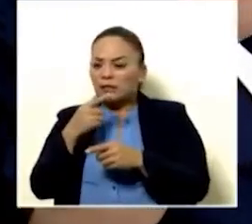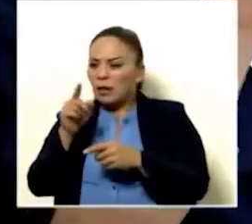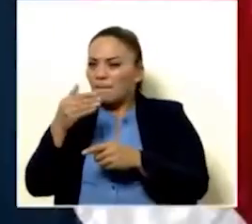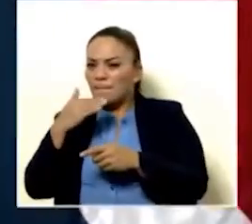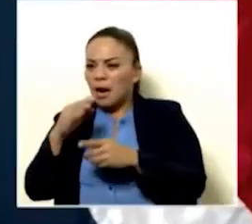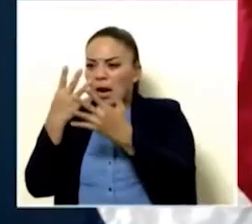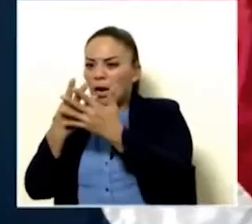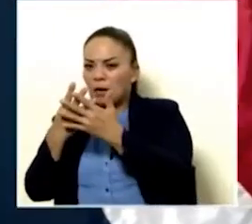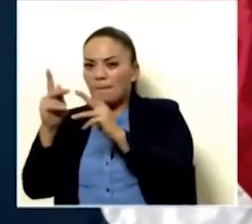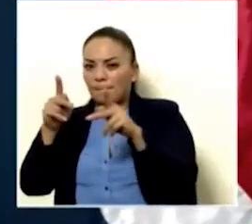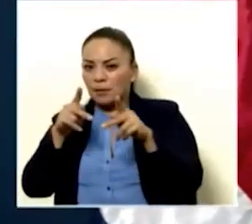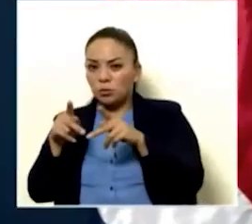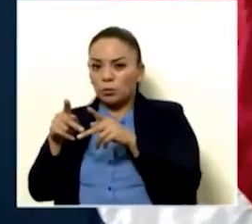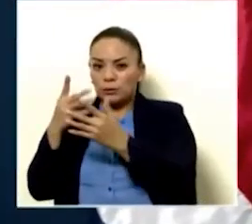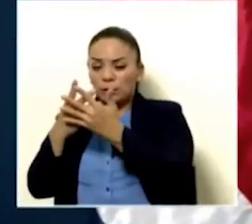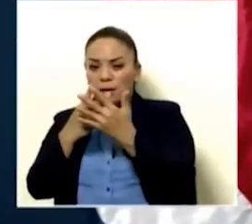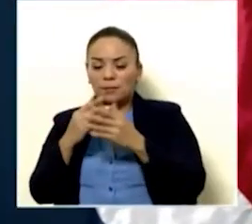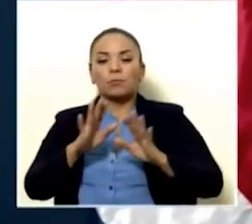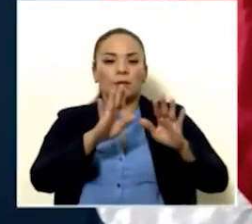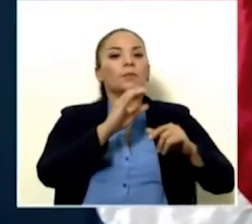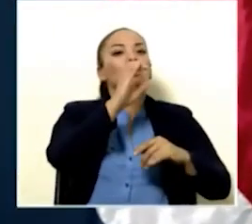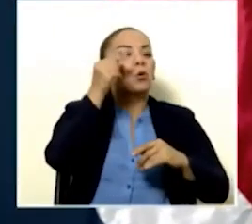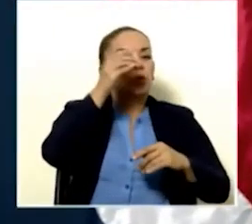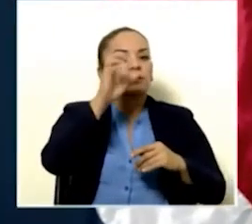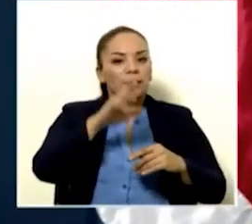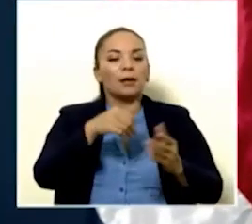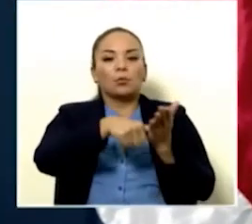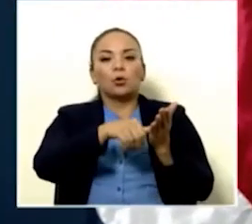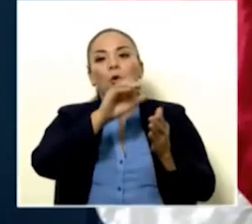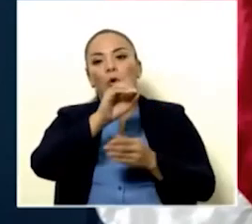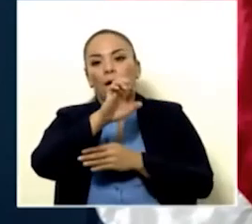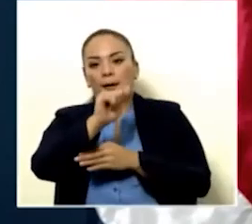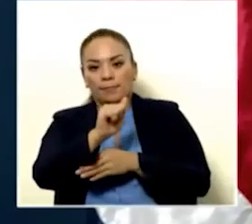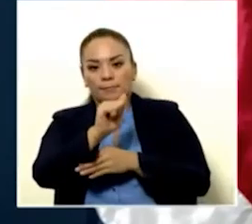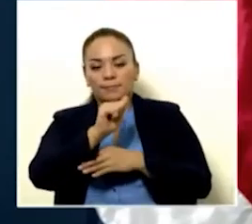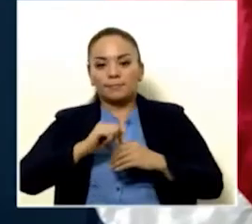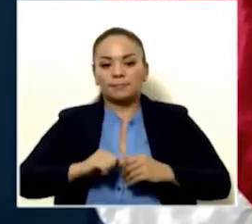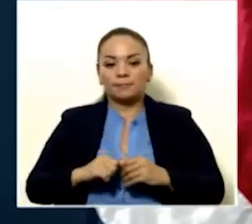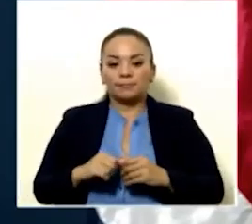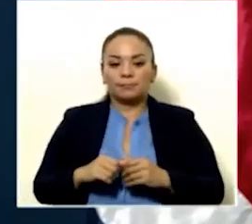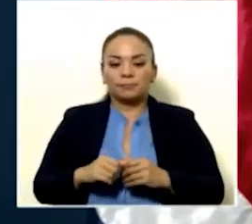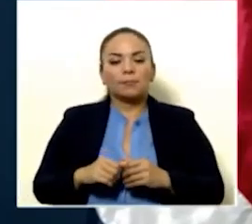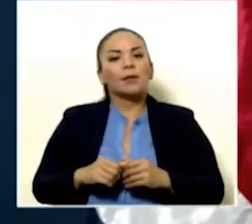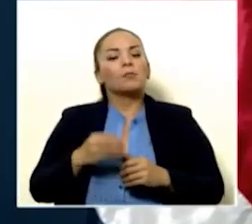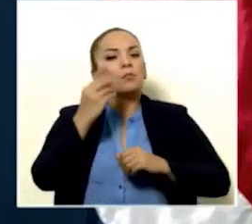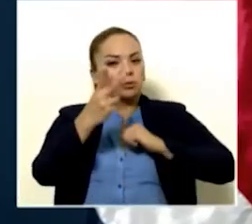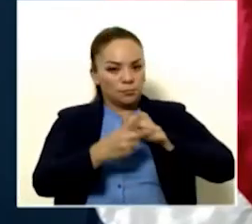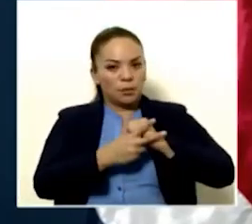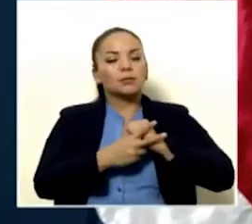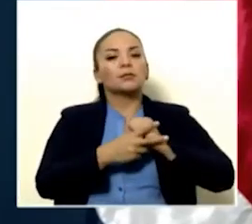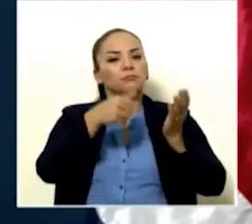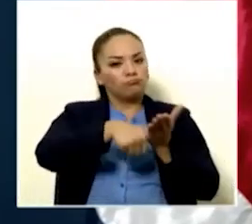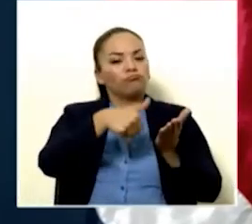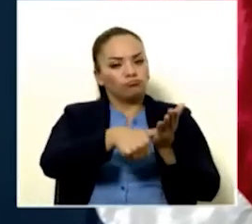gobierno de Costa Rica ha votado en la OEA, y aquí venga, canciller, en repetidas ocasiones